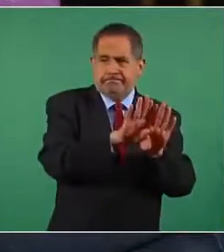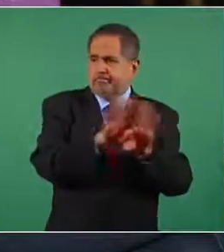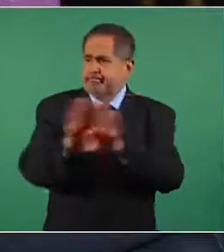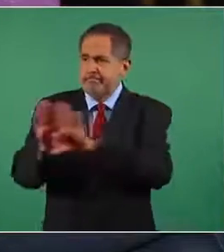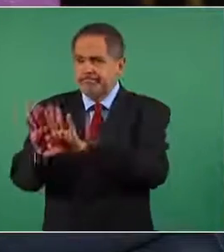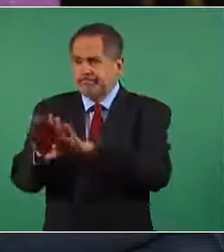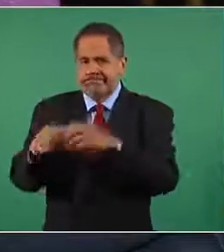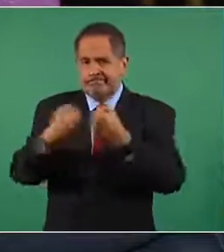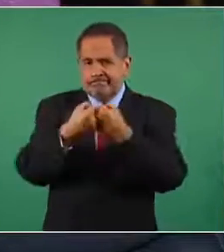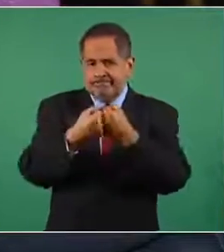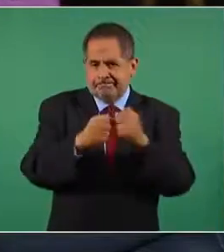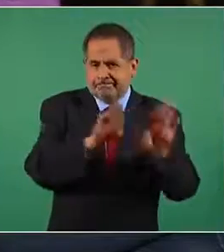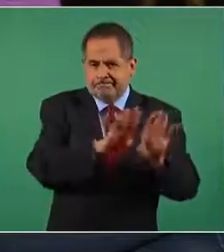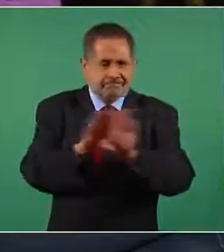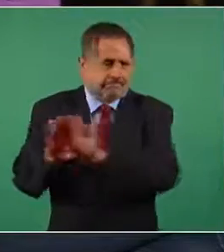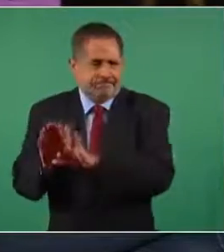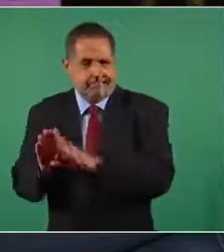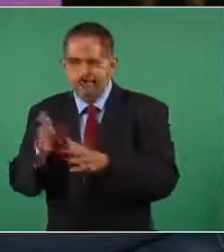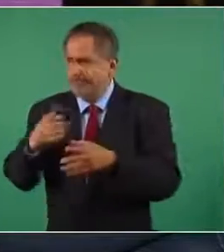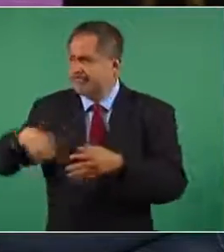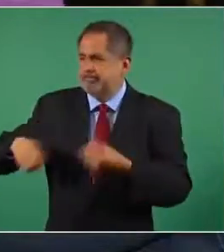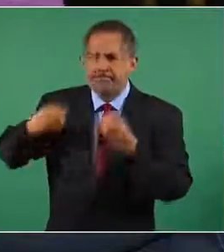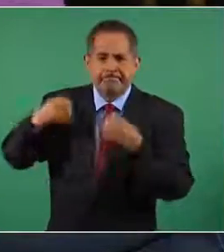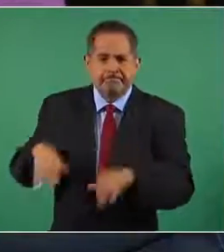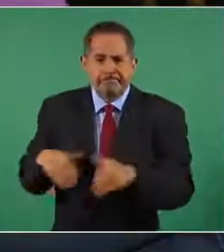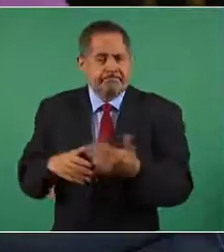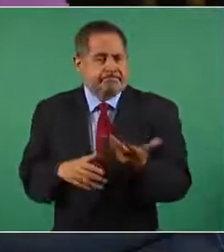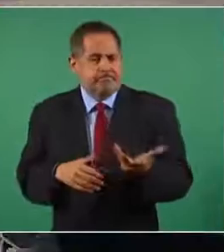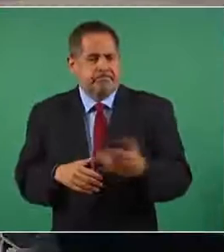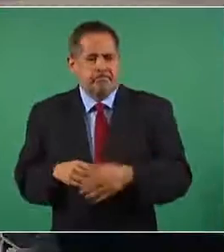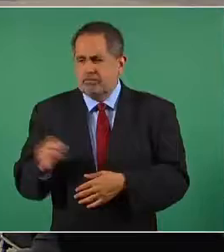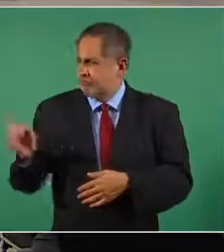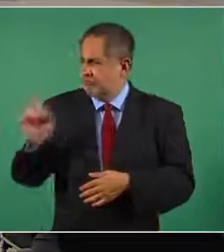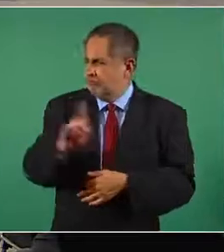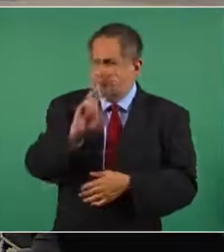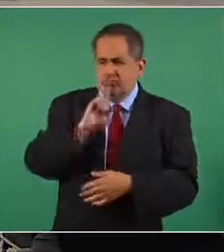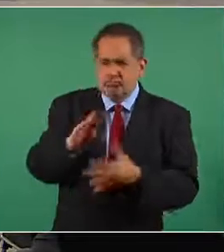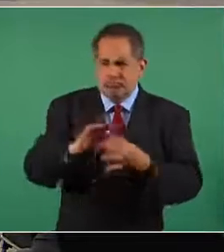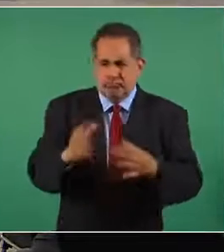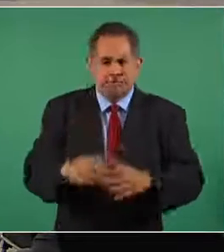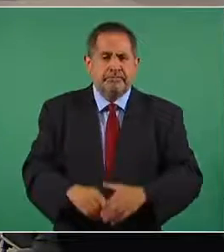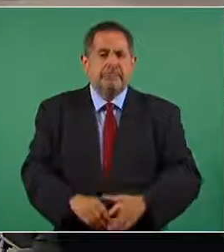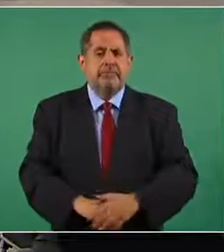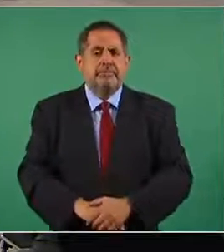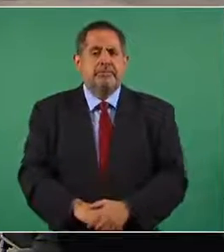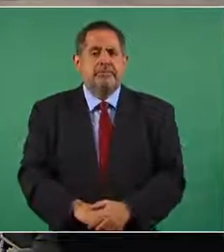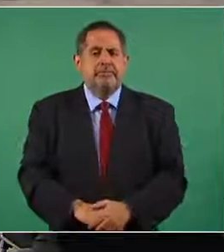frontera terrestre a las actividades no esenciales. Tú puedes.